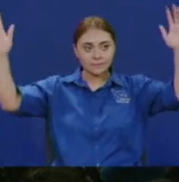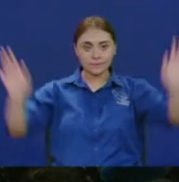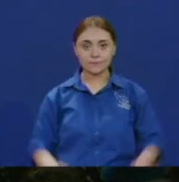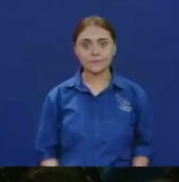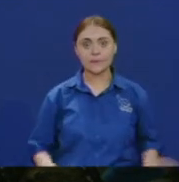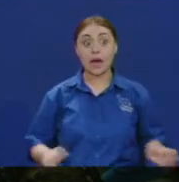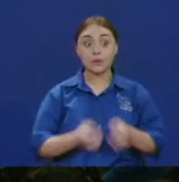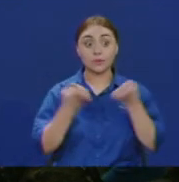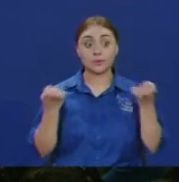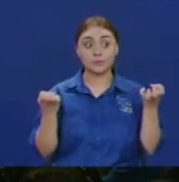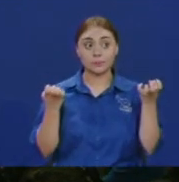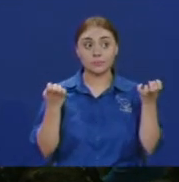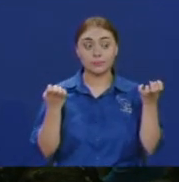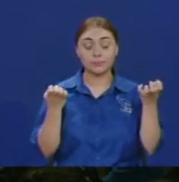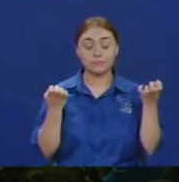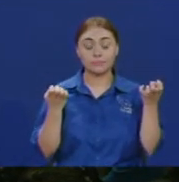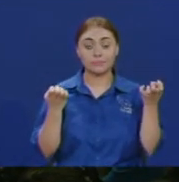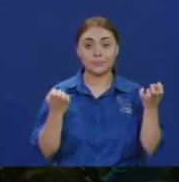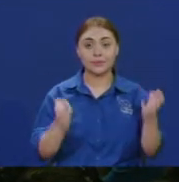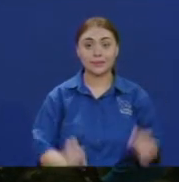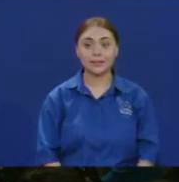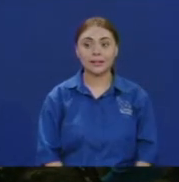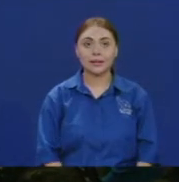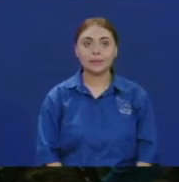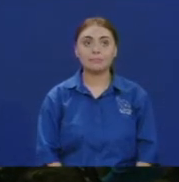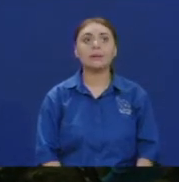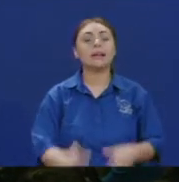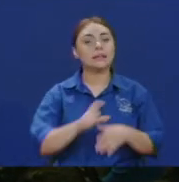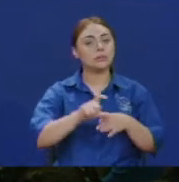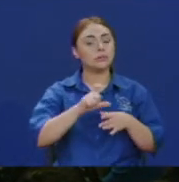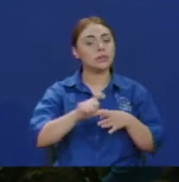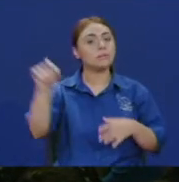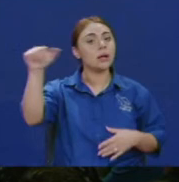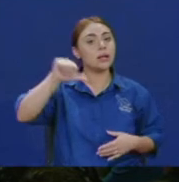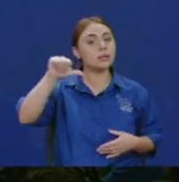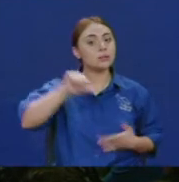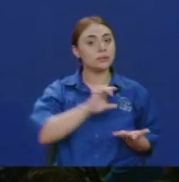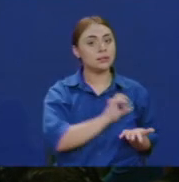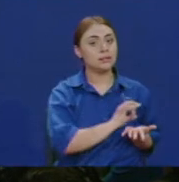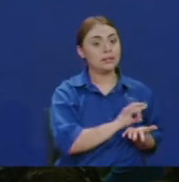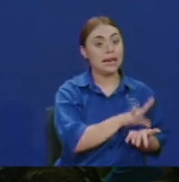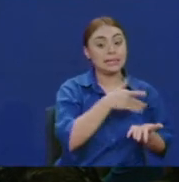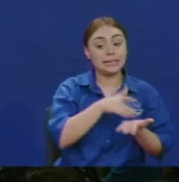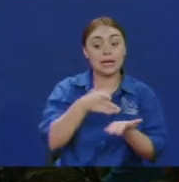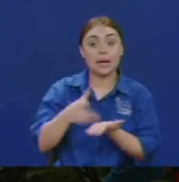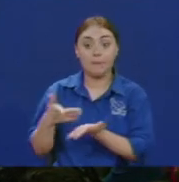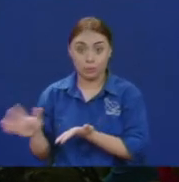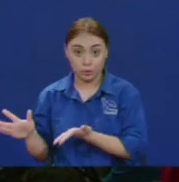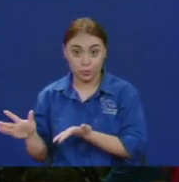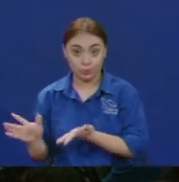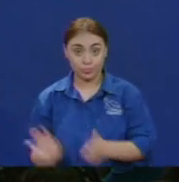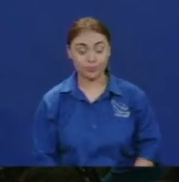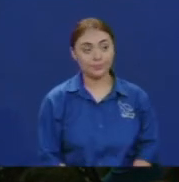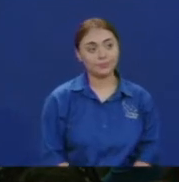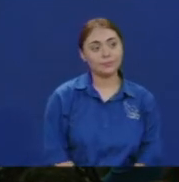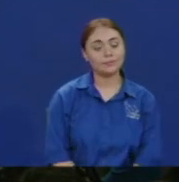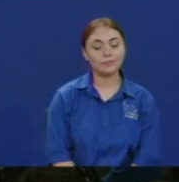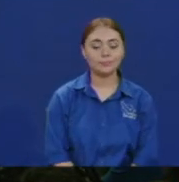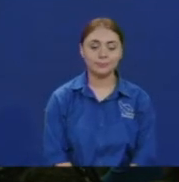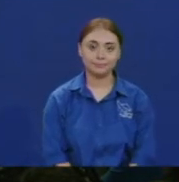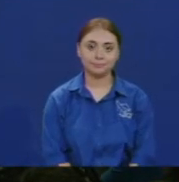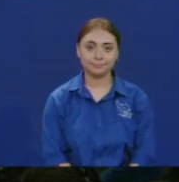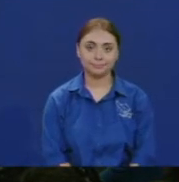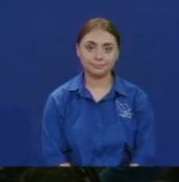Entonces, estamos extirpando la levadura para poder ministrar la Santa Cena. Ya denme unos minutitos porque por causa del